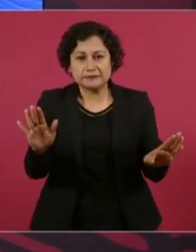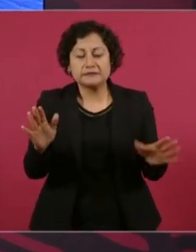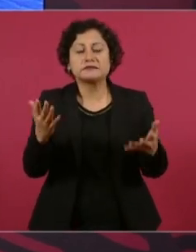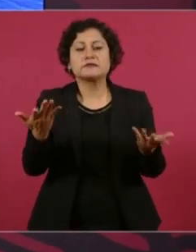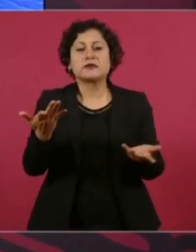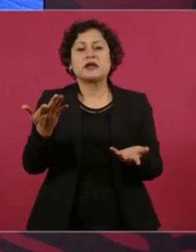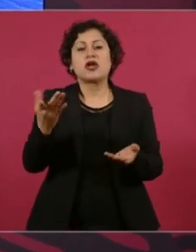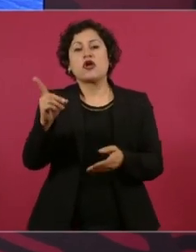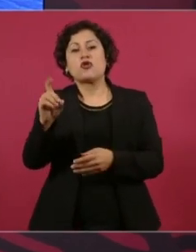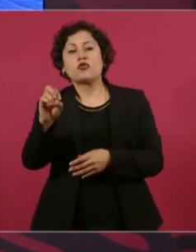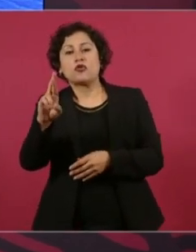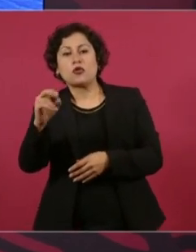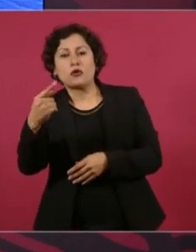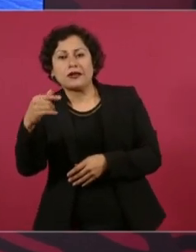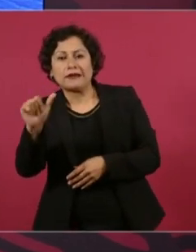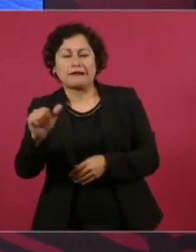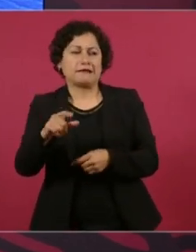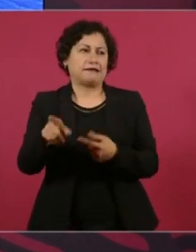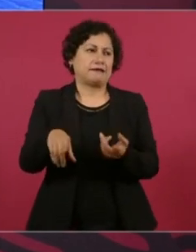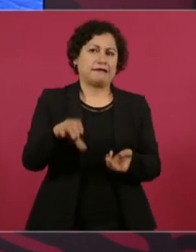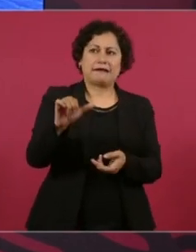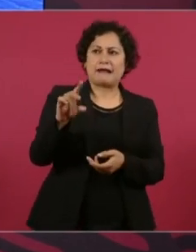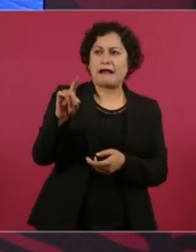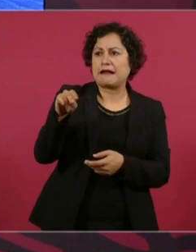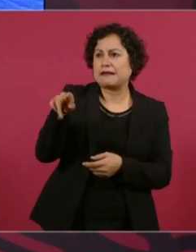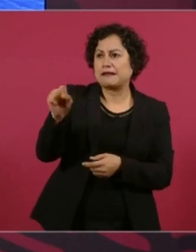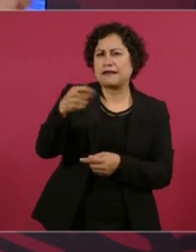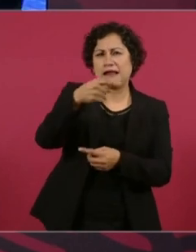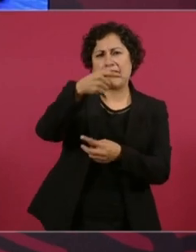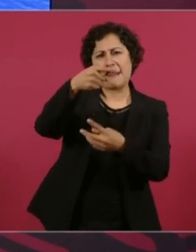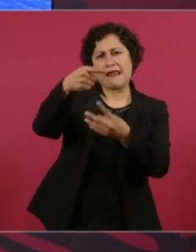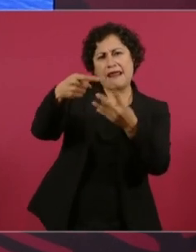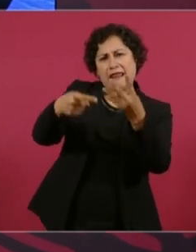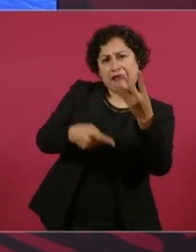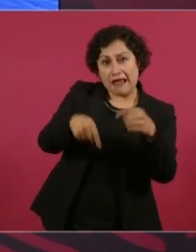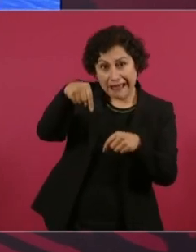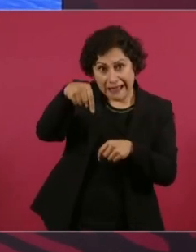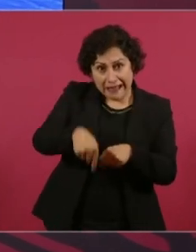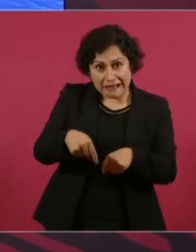López Dóriga y Cárdenas y no sé cuántos. Entonces,